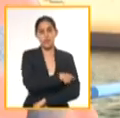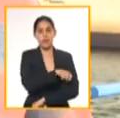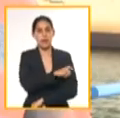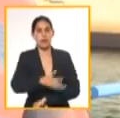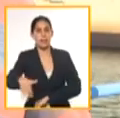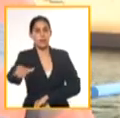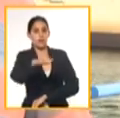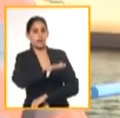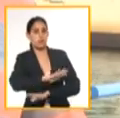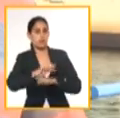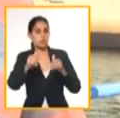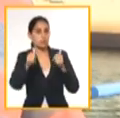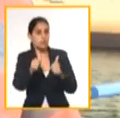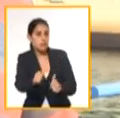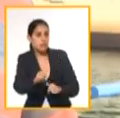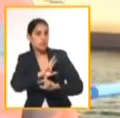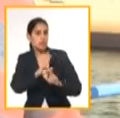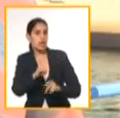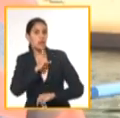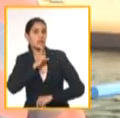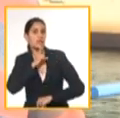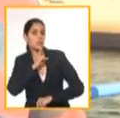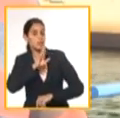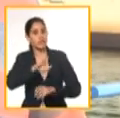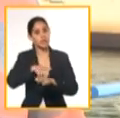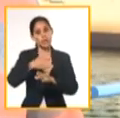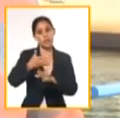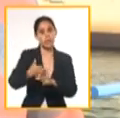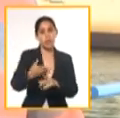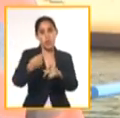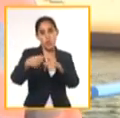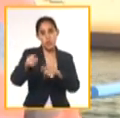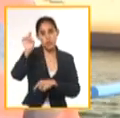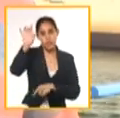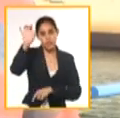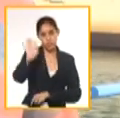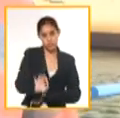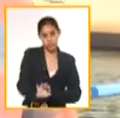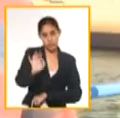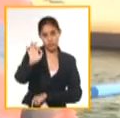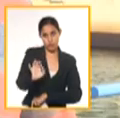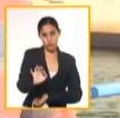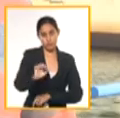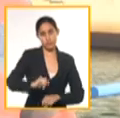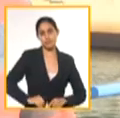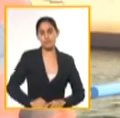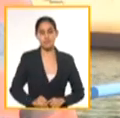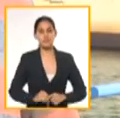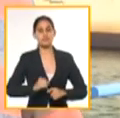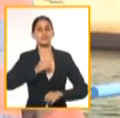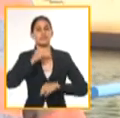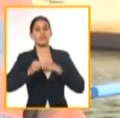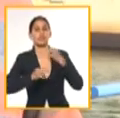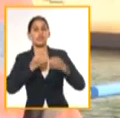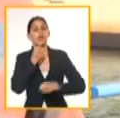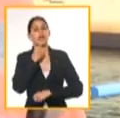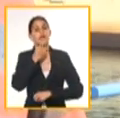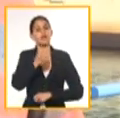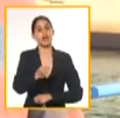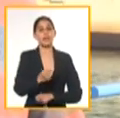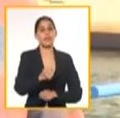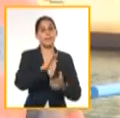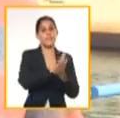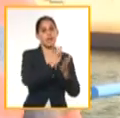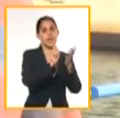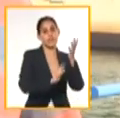servicio y estaban en vía de recibirlo otro 15%. Hablamos de que desde Mayabeque y